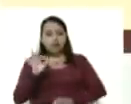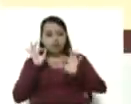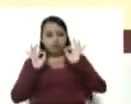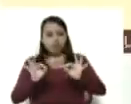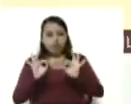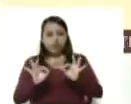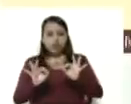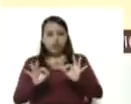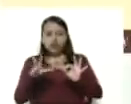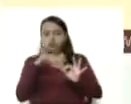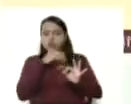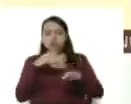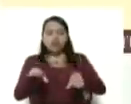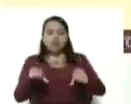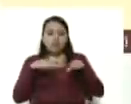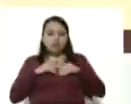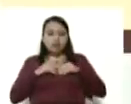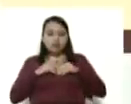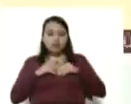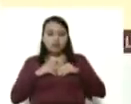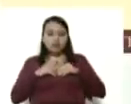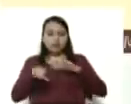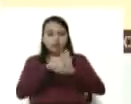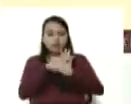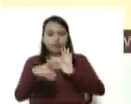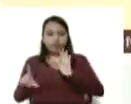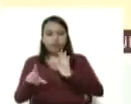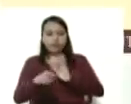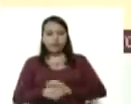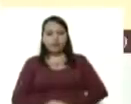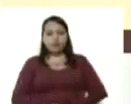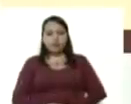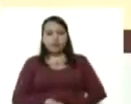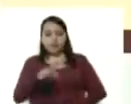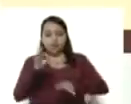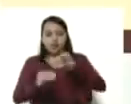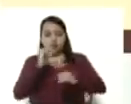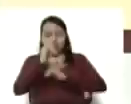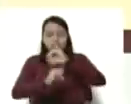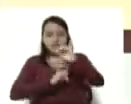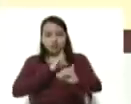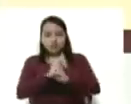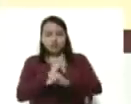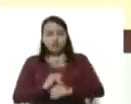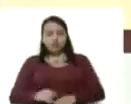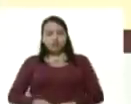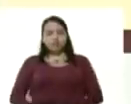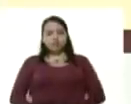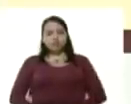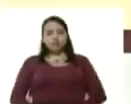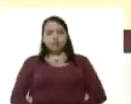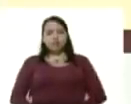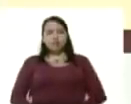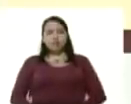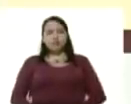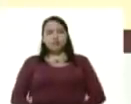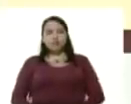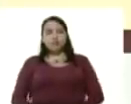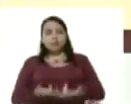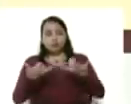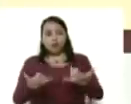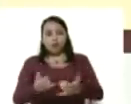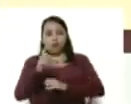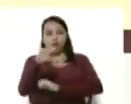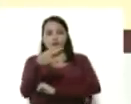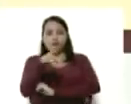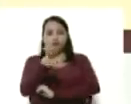no reconocimiento de la jurisdicción de la Corte Internacional de Justicia. Presenta entonces Guyana una